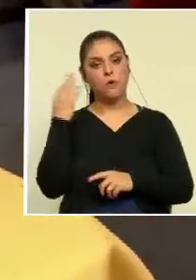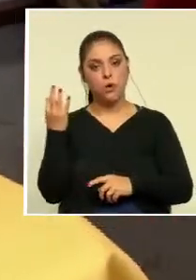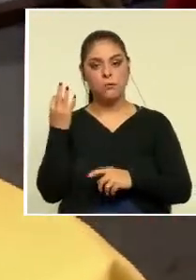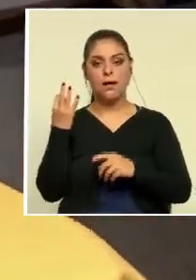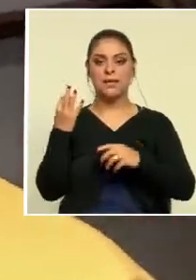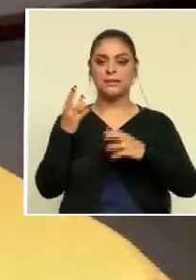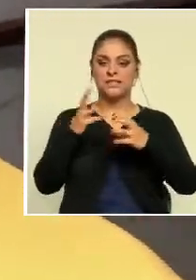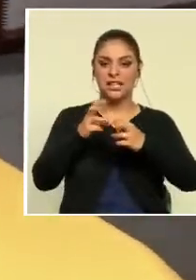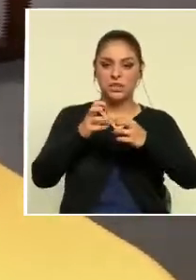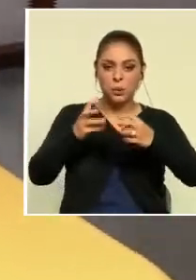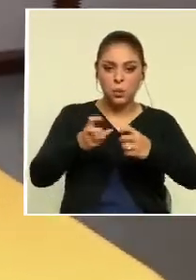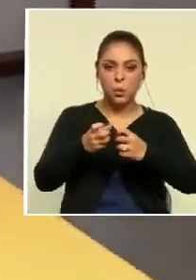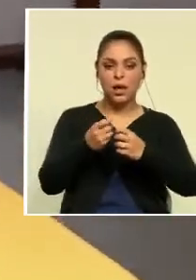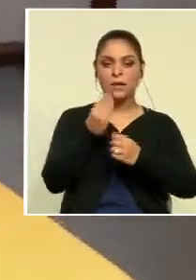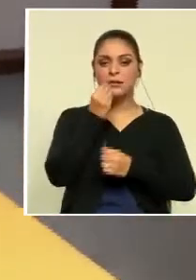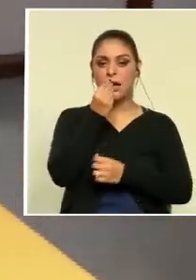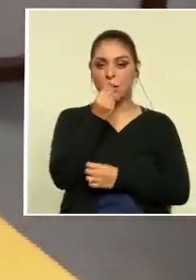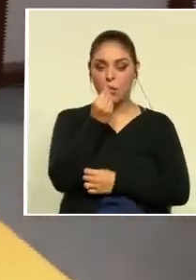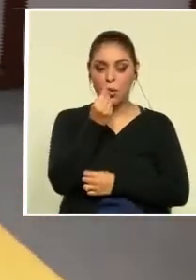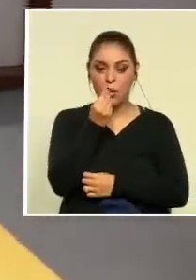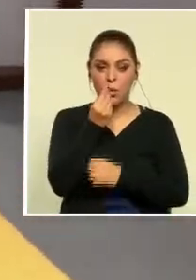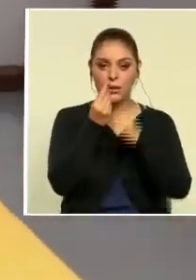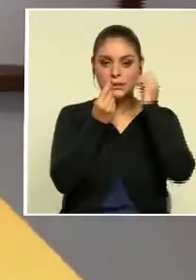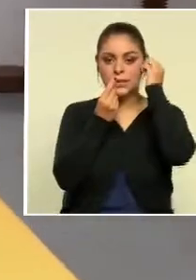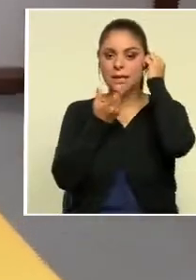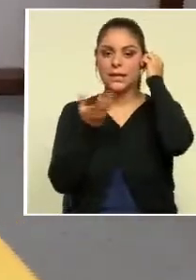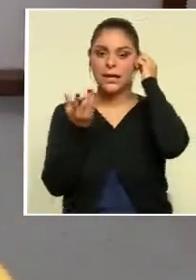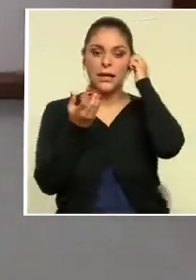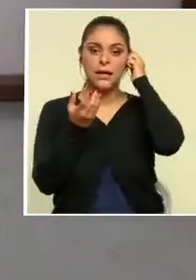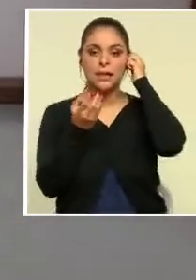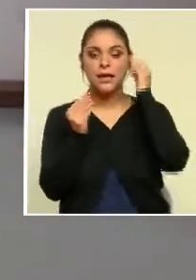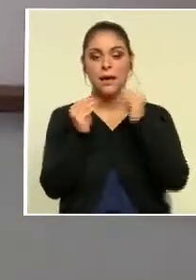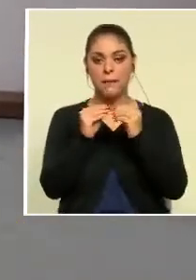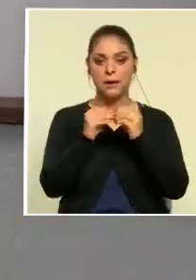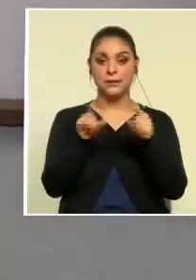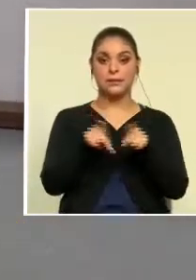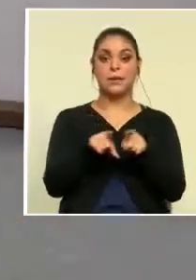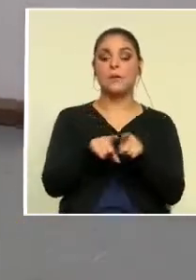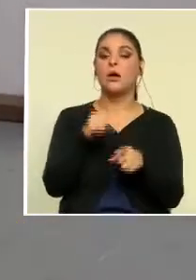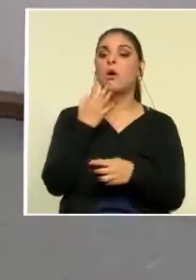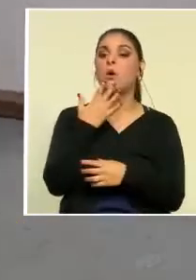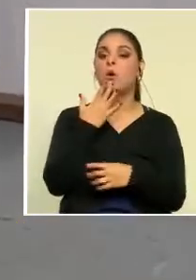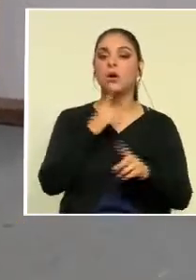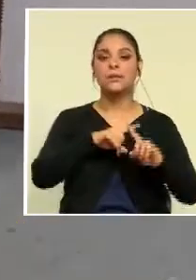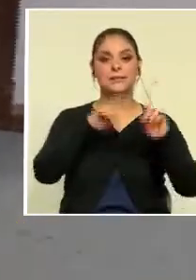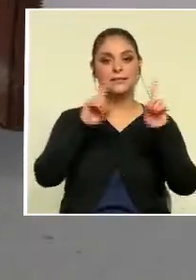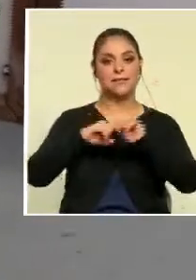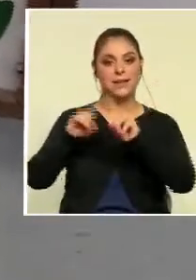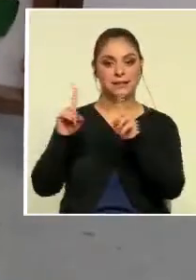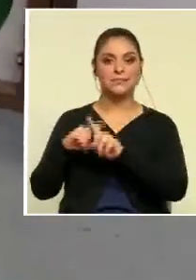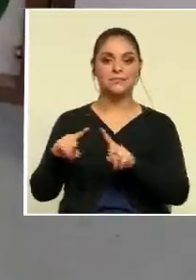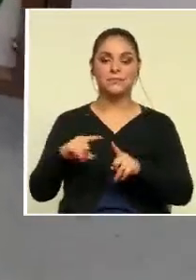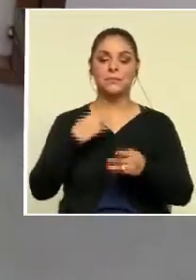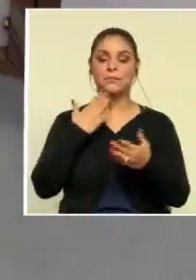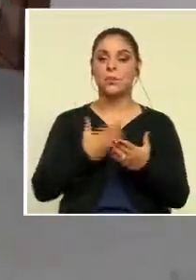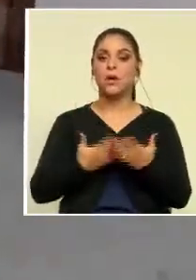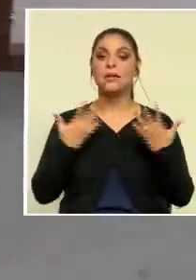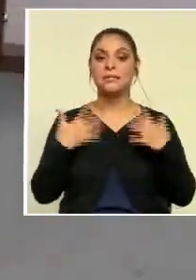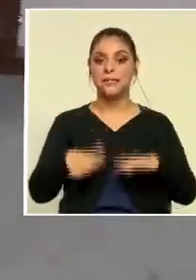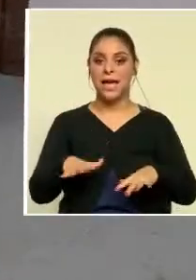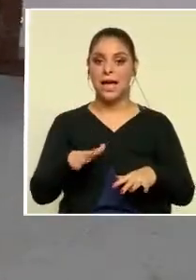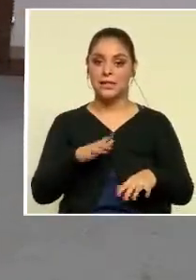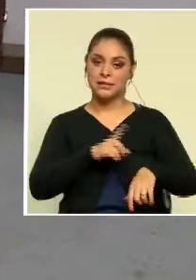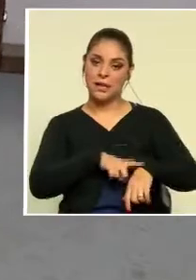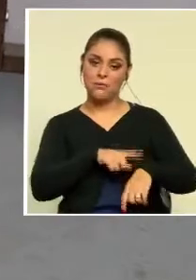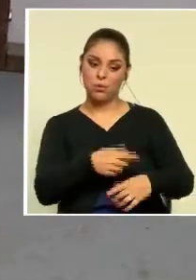sabores qué más podríamos hacían colores hasta colores bueno cuando ya lleva un ratito